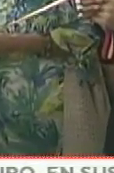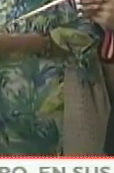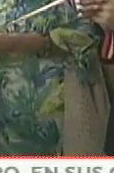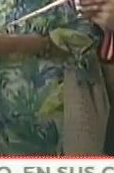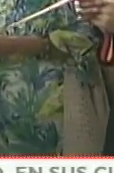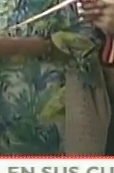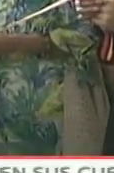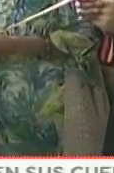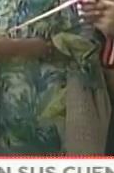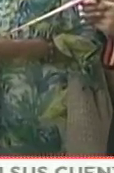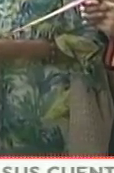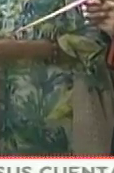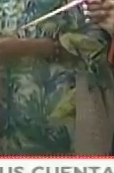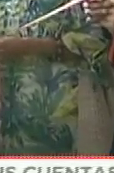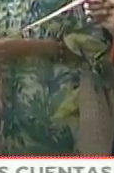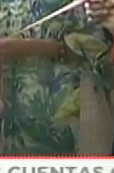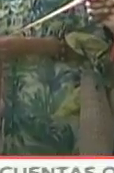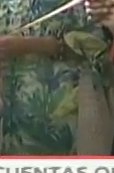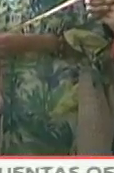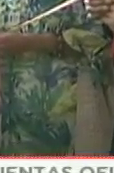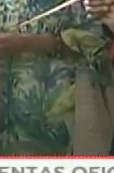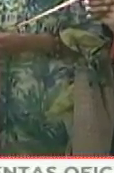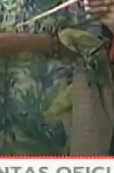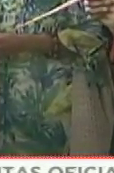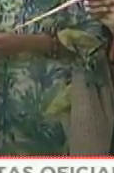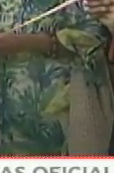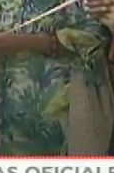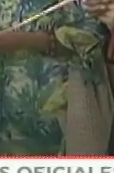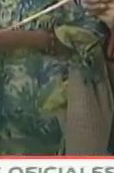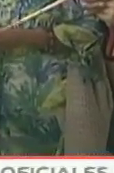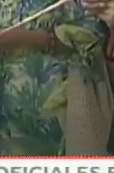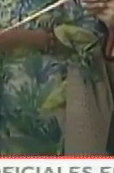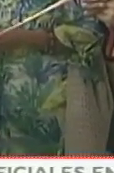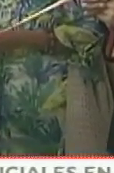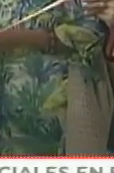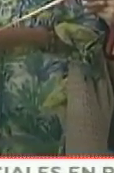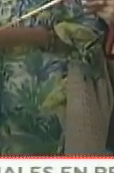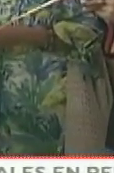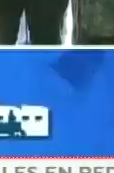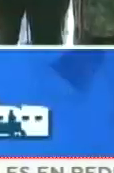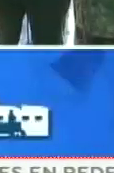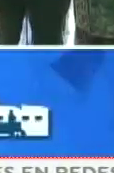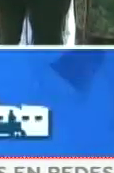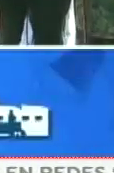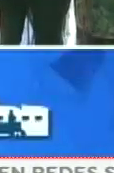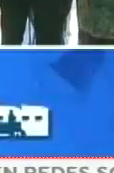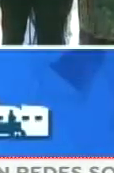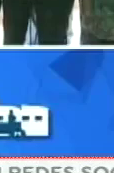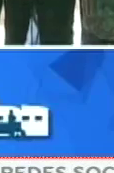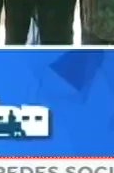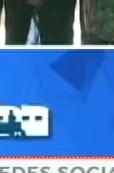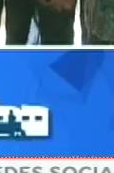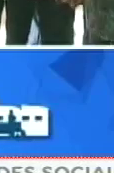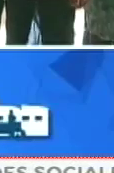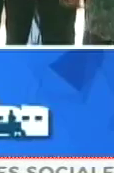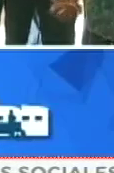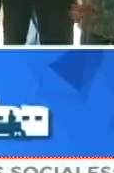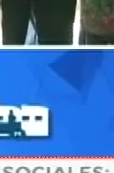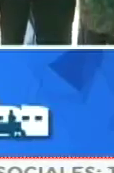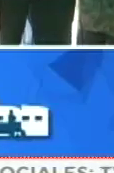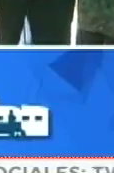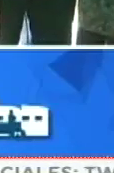este centro que se incorpora al sistema de centros de formación del INCE en todo el país. Un aplauso desde